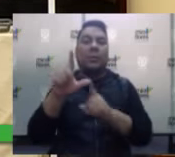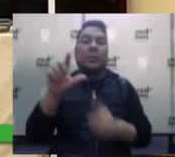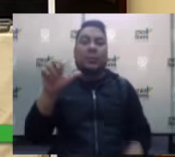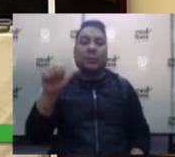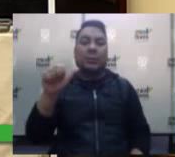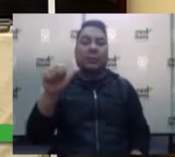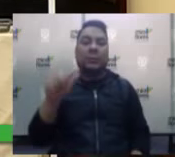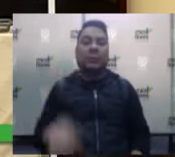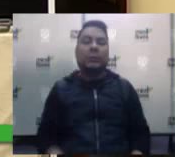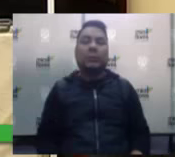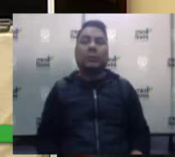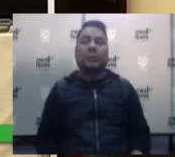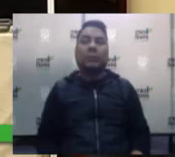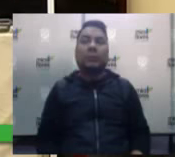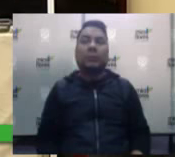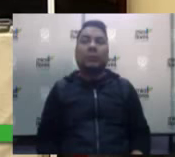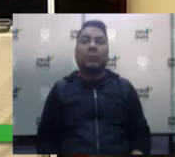A. Acción Popular.